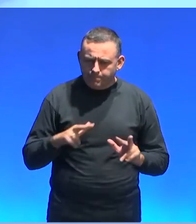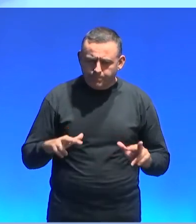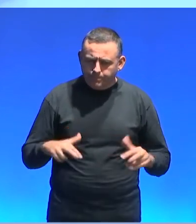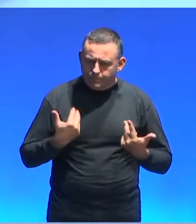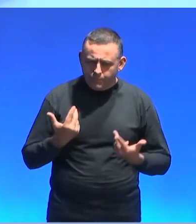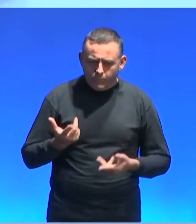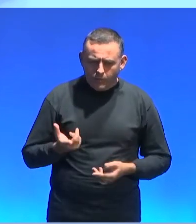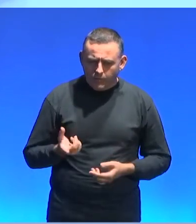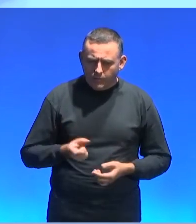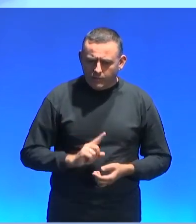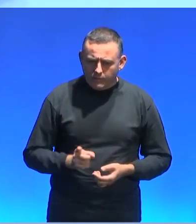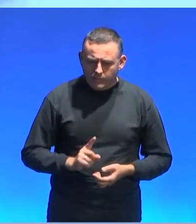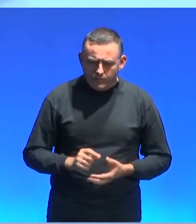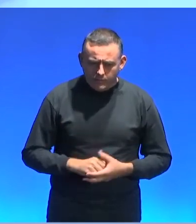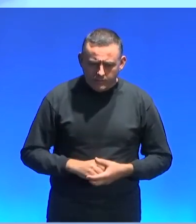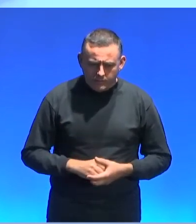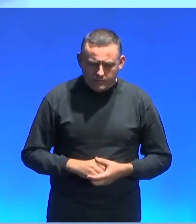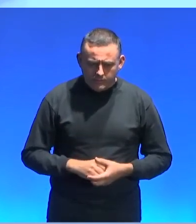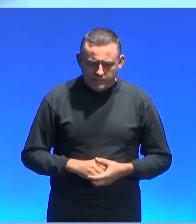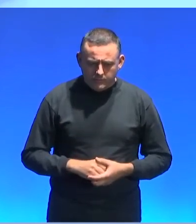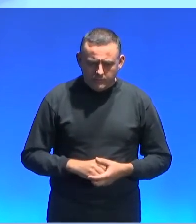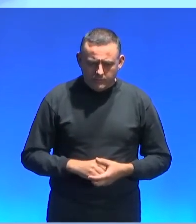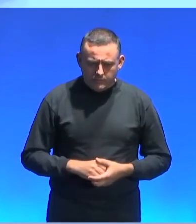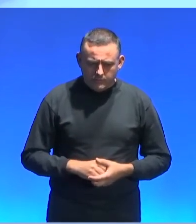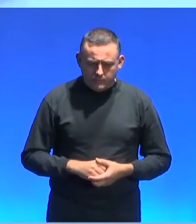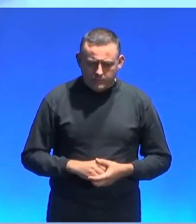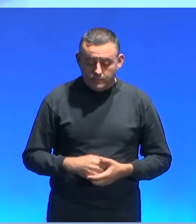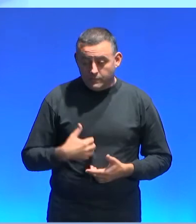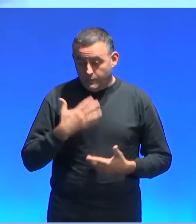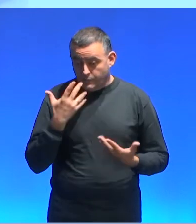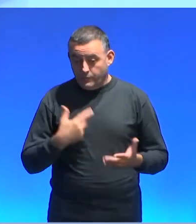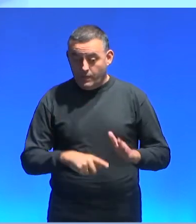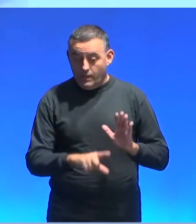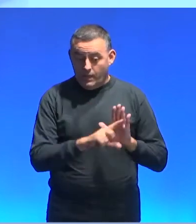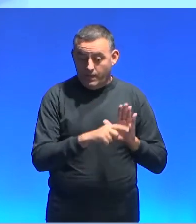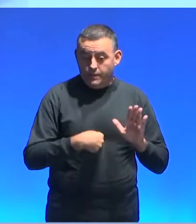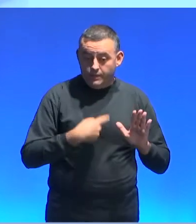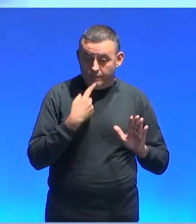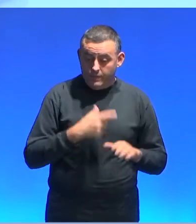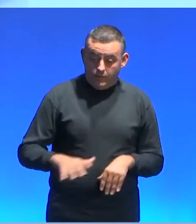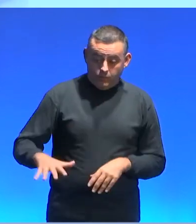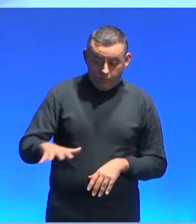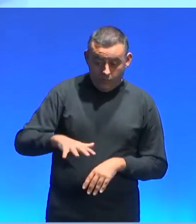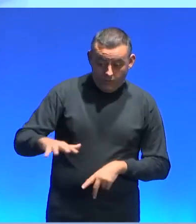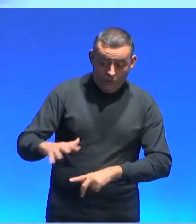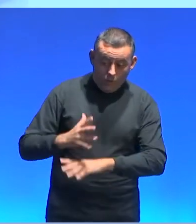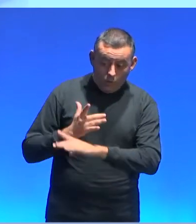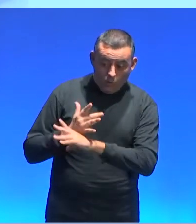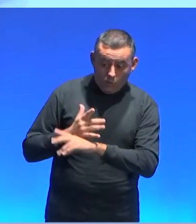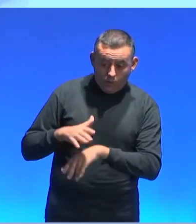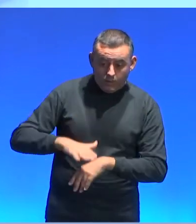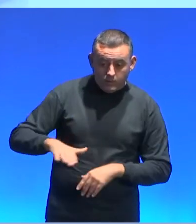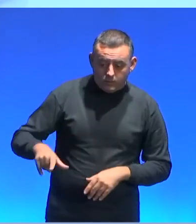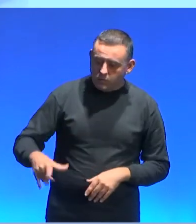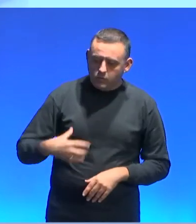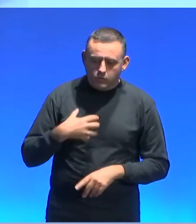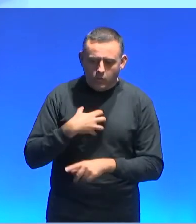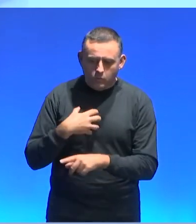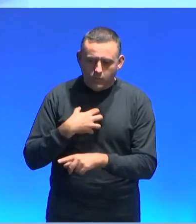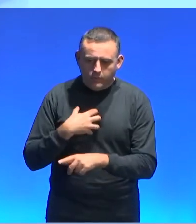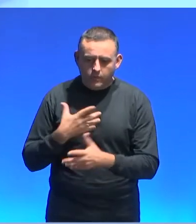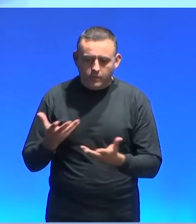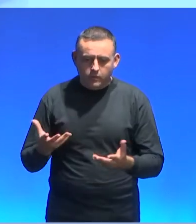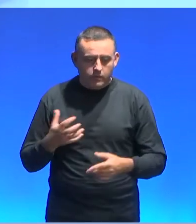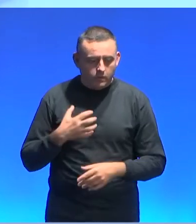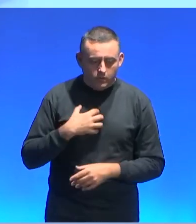porque por ley es muy peligroso, o sea, como es muy peligroso que los niños jueguen en determinados sitios, los niños quieren hacer un taller de cabañas